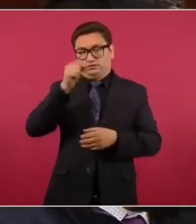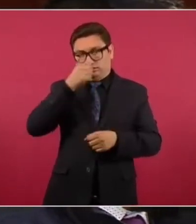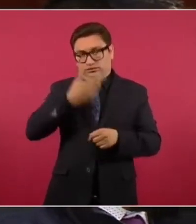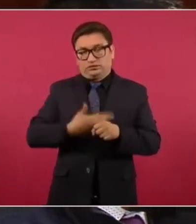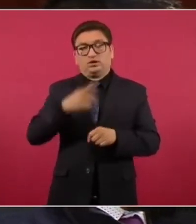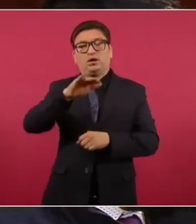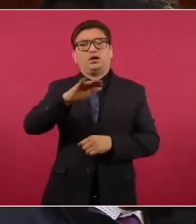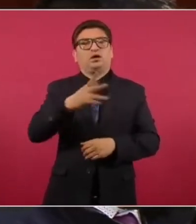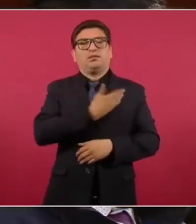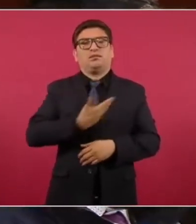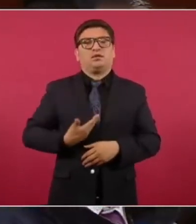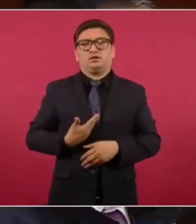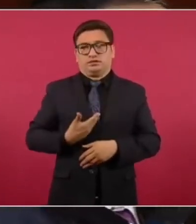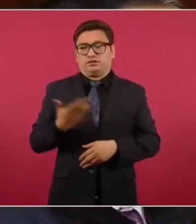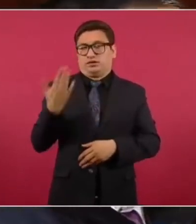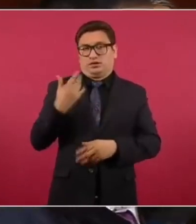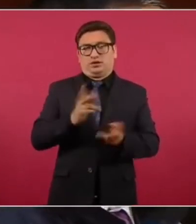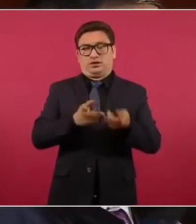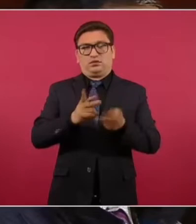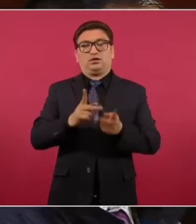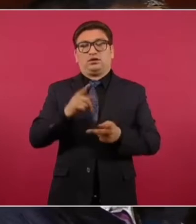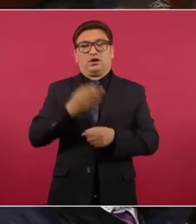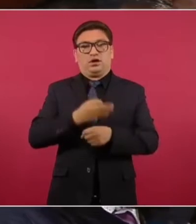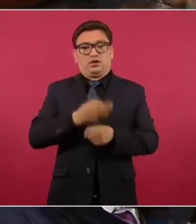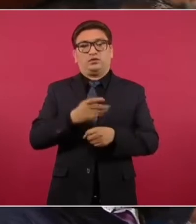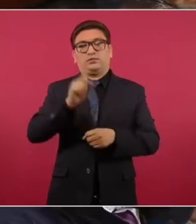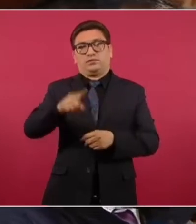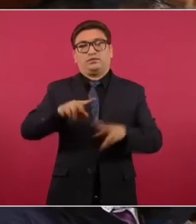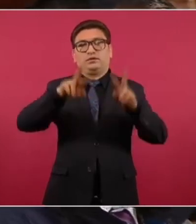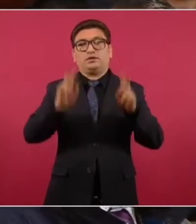presidente, se han hablado, me parece muy importante este espacio de cero impunidad,